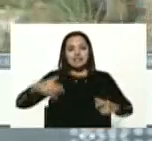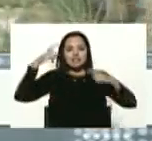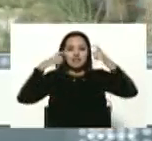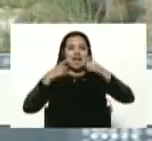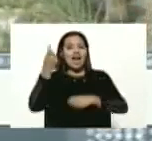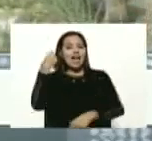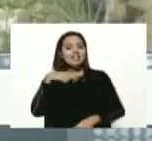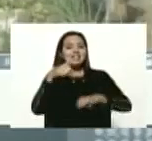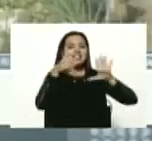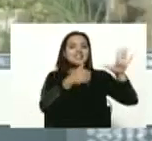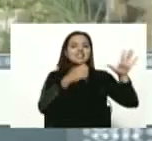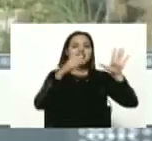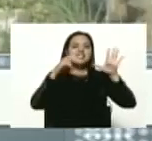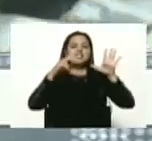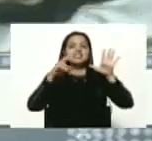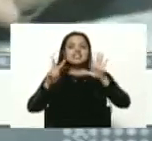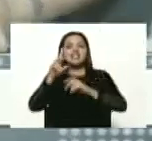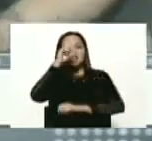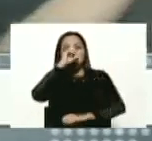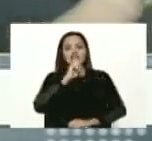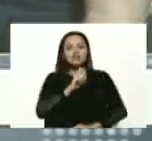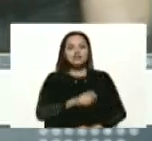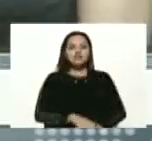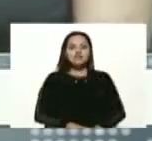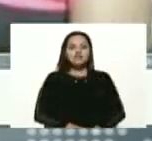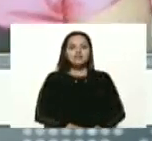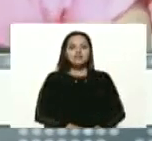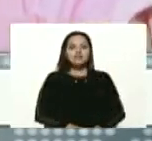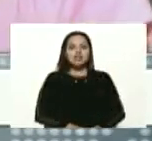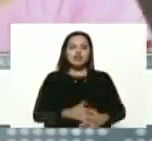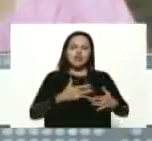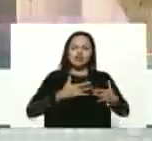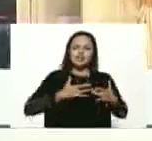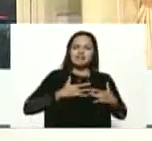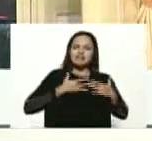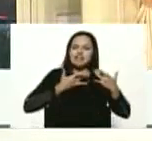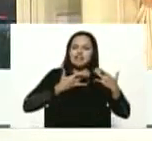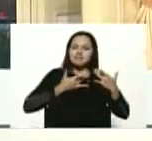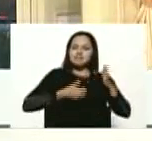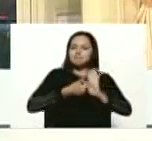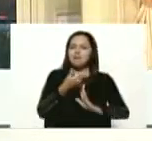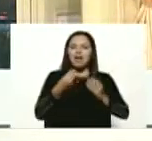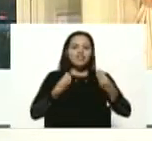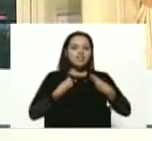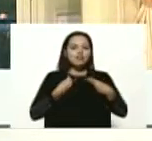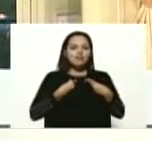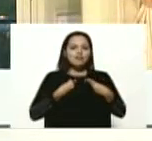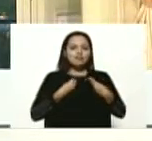cumplió 67 años nuestro comandante y lo sentí más vivo que nunca.